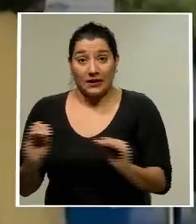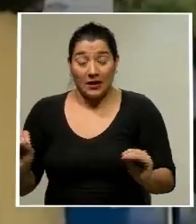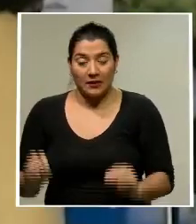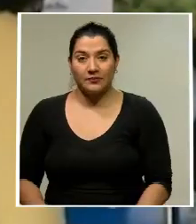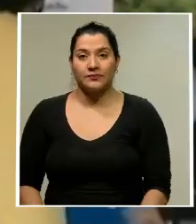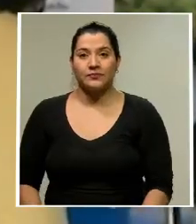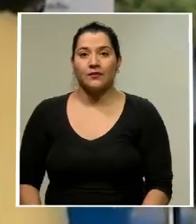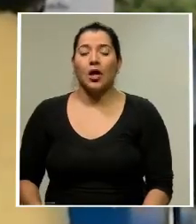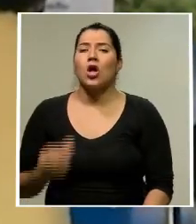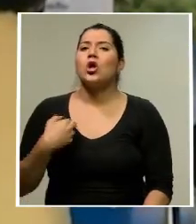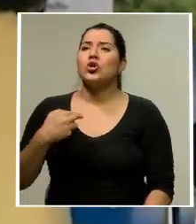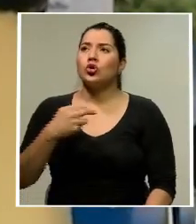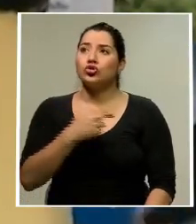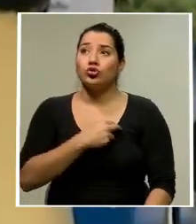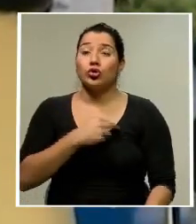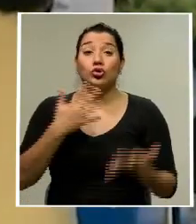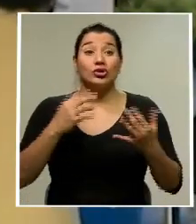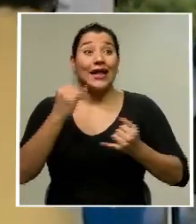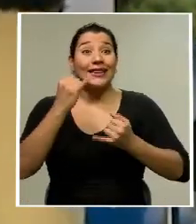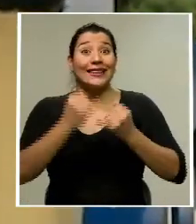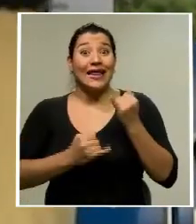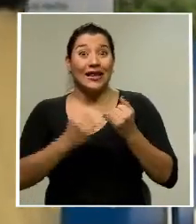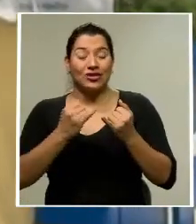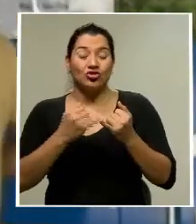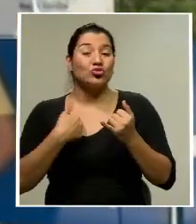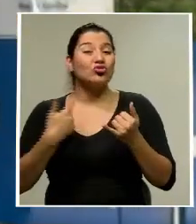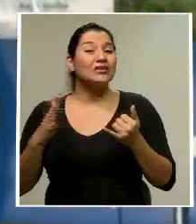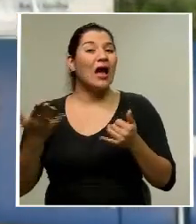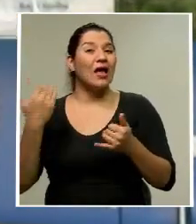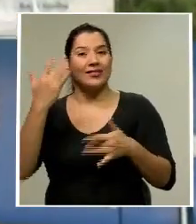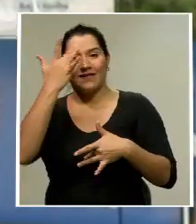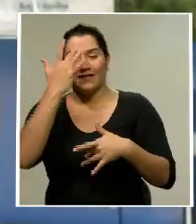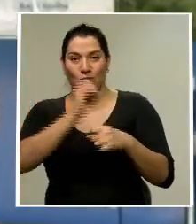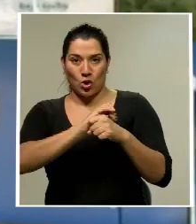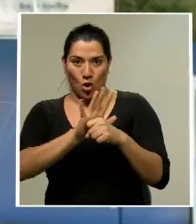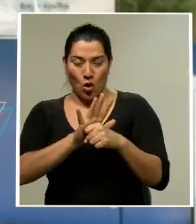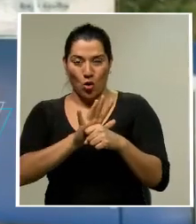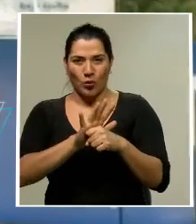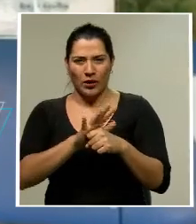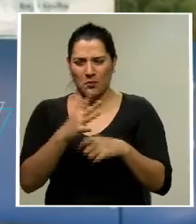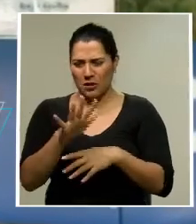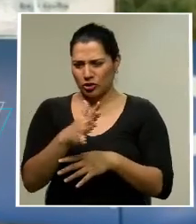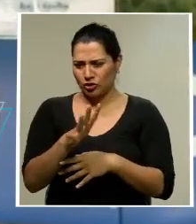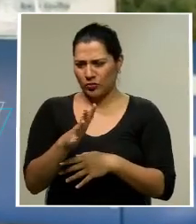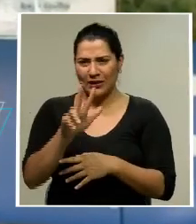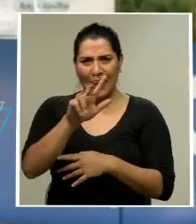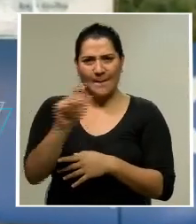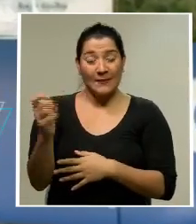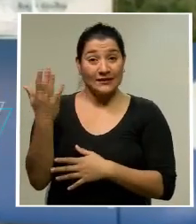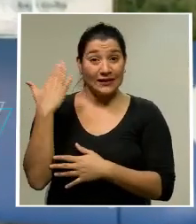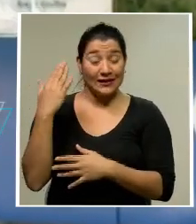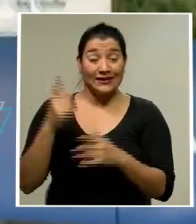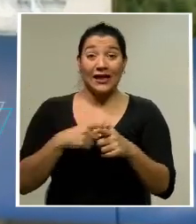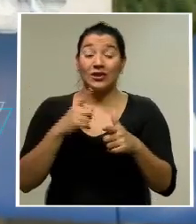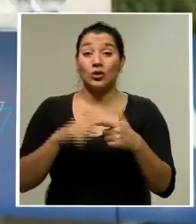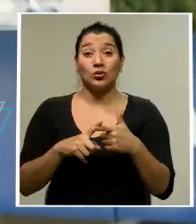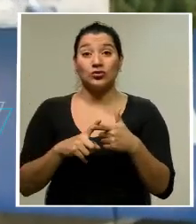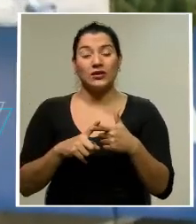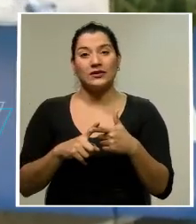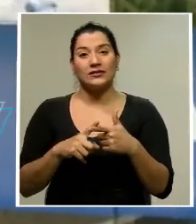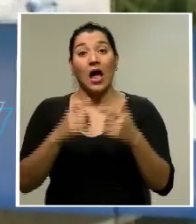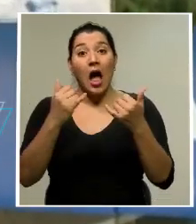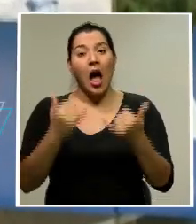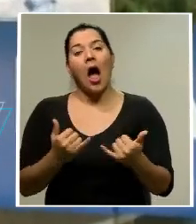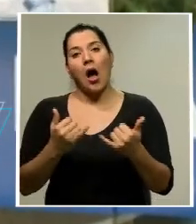Bueno, nosotros salimos de un proceso del COVID porque ya nos dio el COVID, ¿verdad? Hace 3 meses, entonces nos ponen